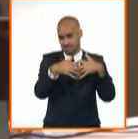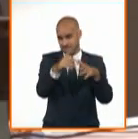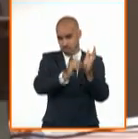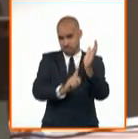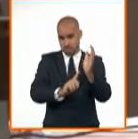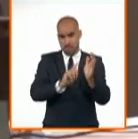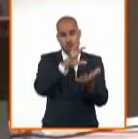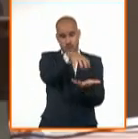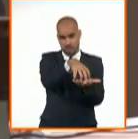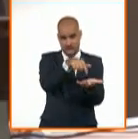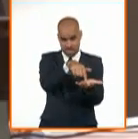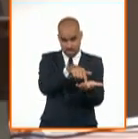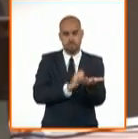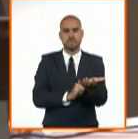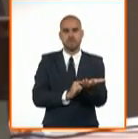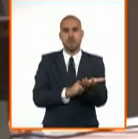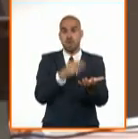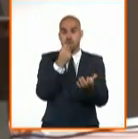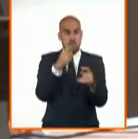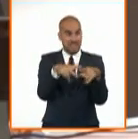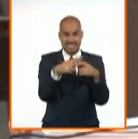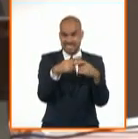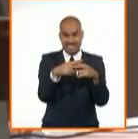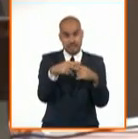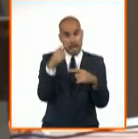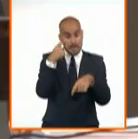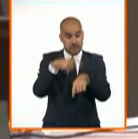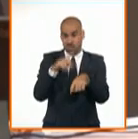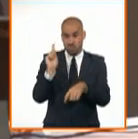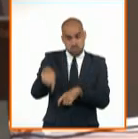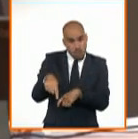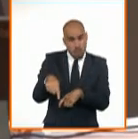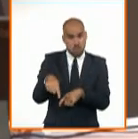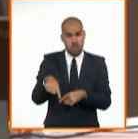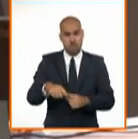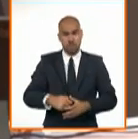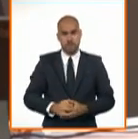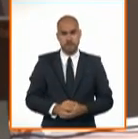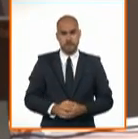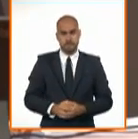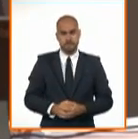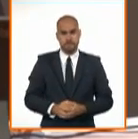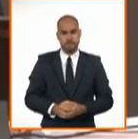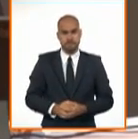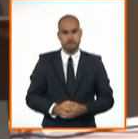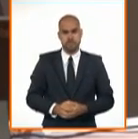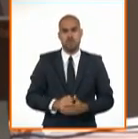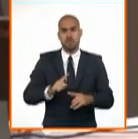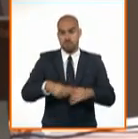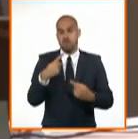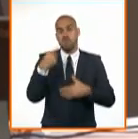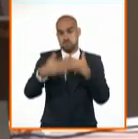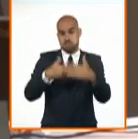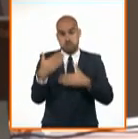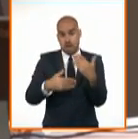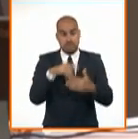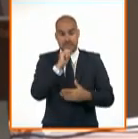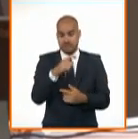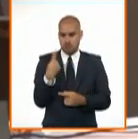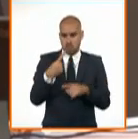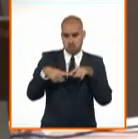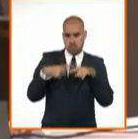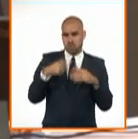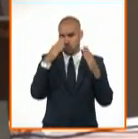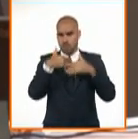solucionar de la manera más expedita posible ante la situación compleja de recursos que tenemos para